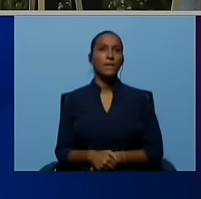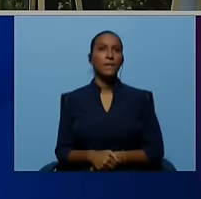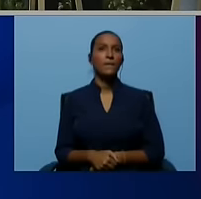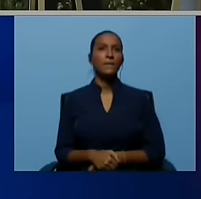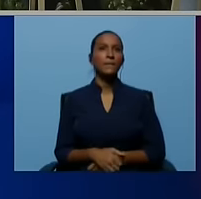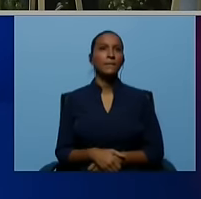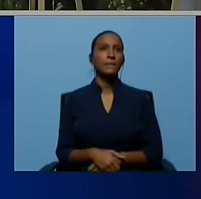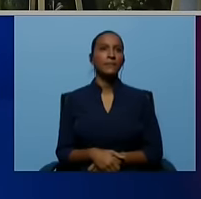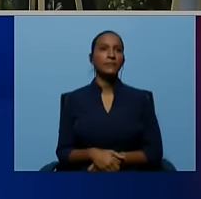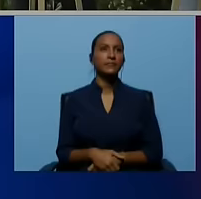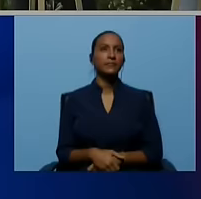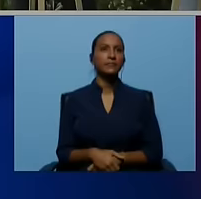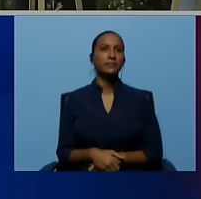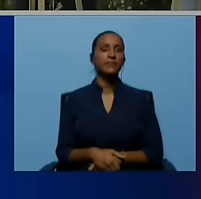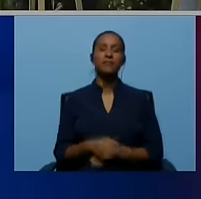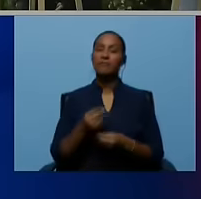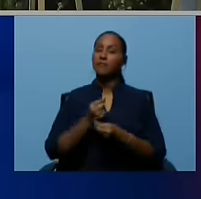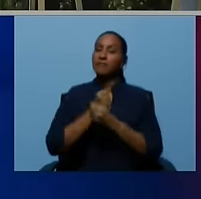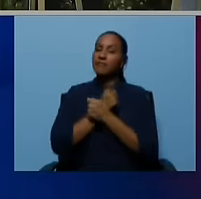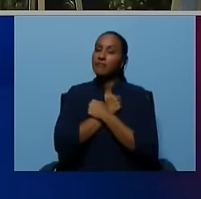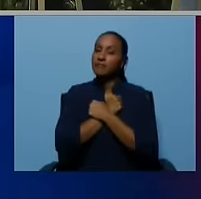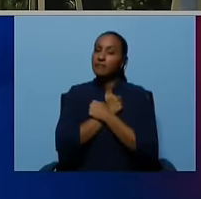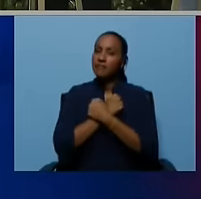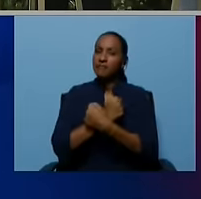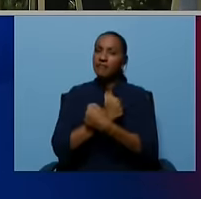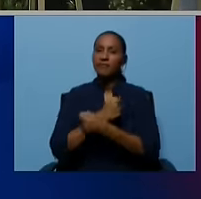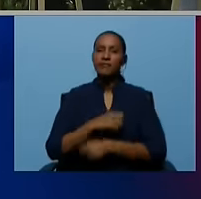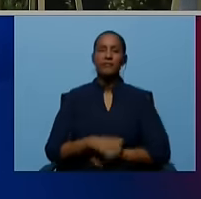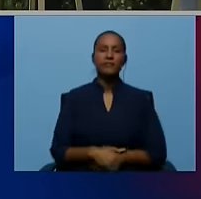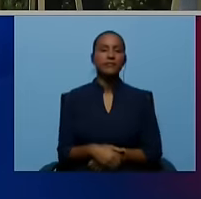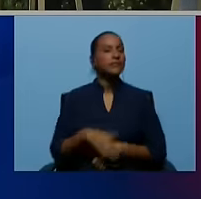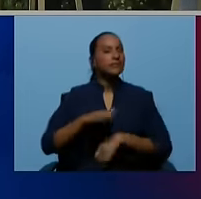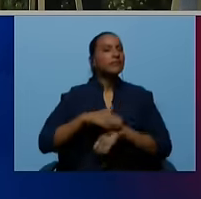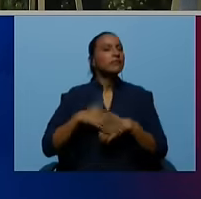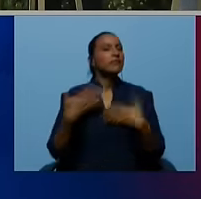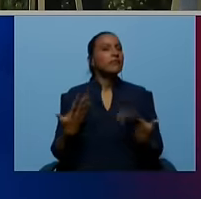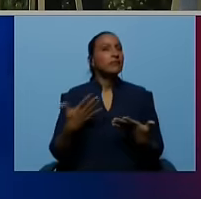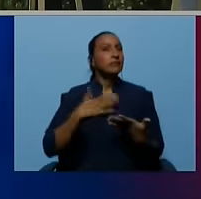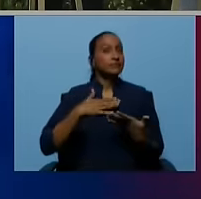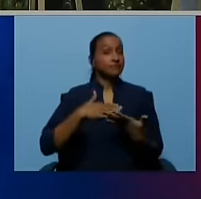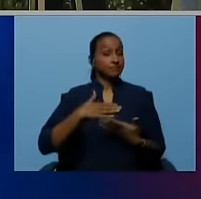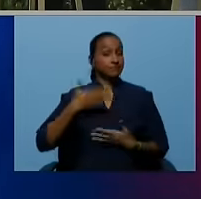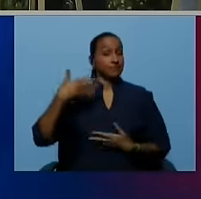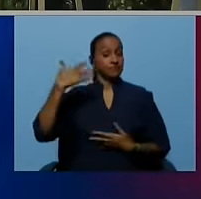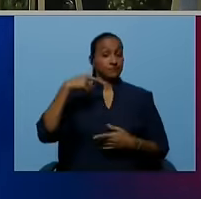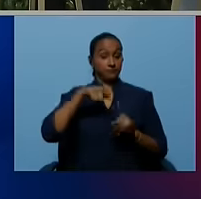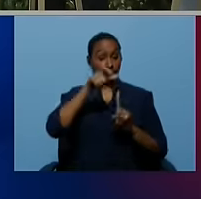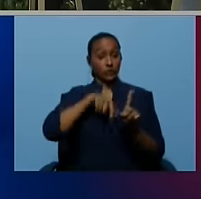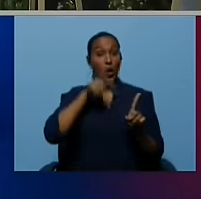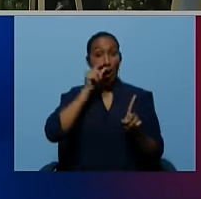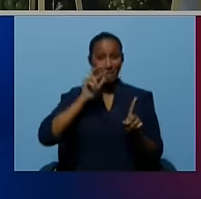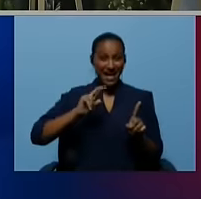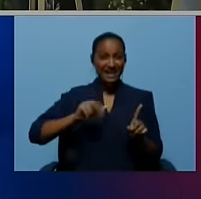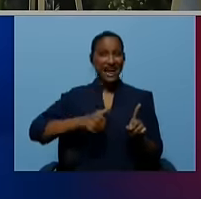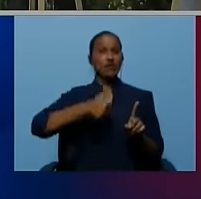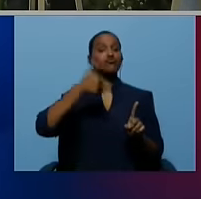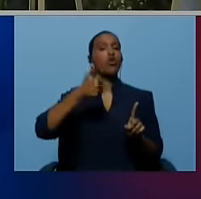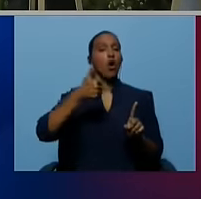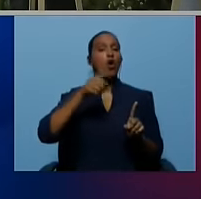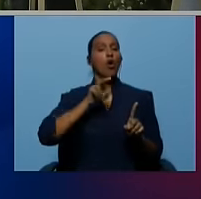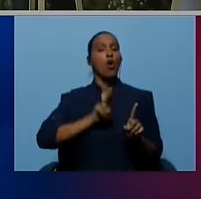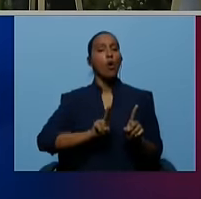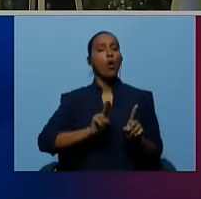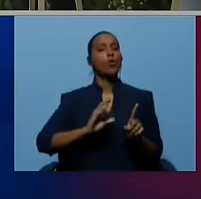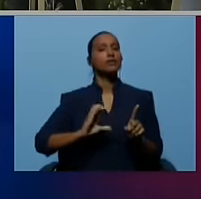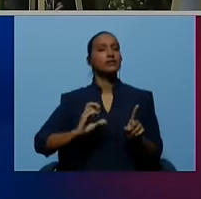lo recuerdo mucho y con cariño, porque yo siempre lo visitaba cuando era rector de la UCB. Es tu señor